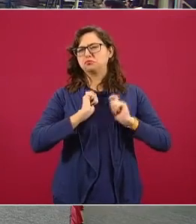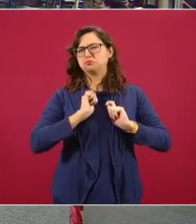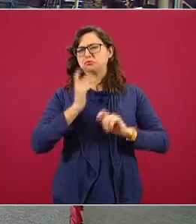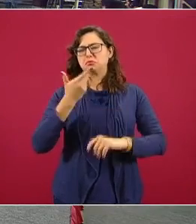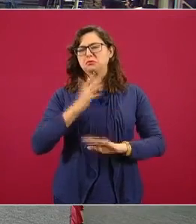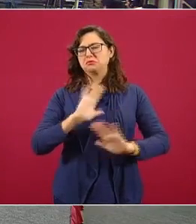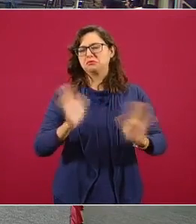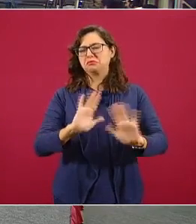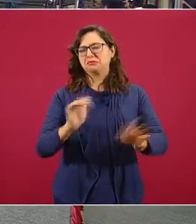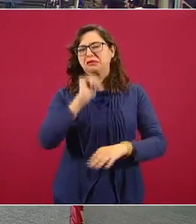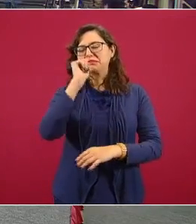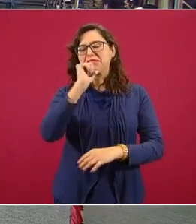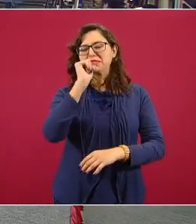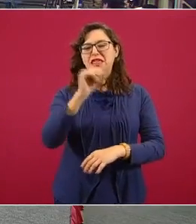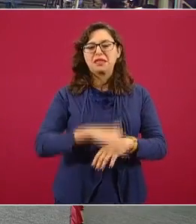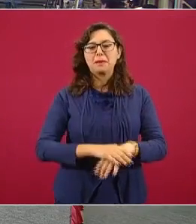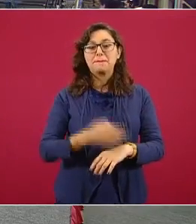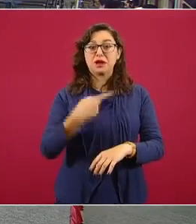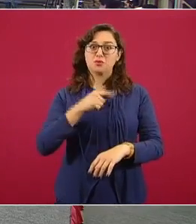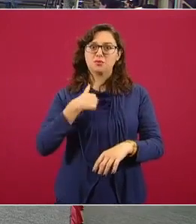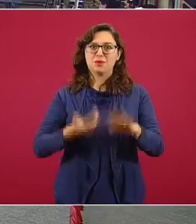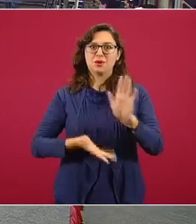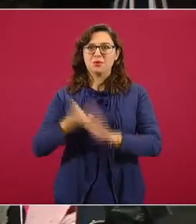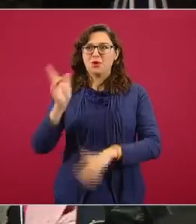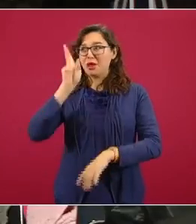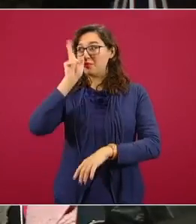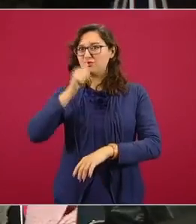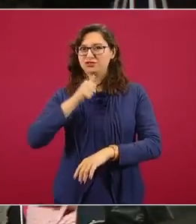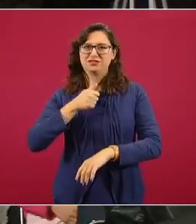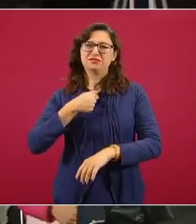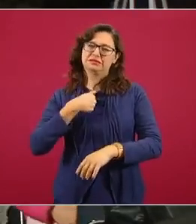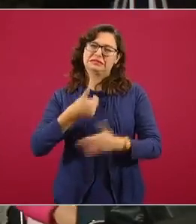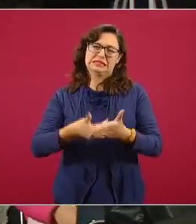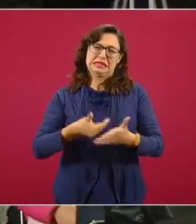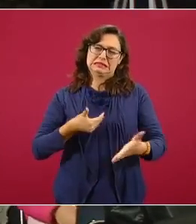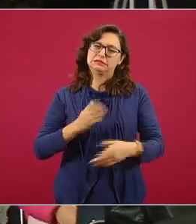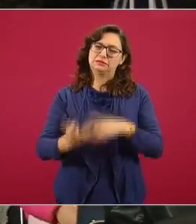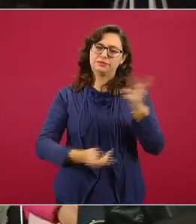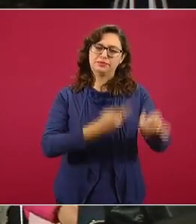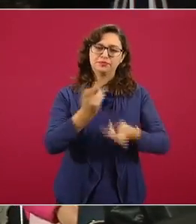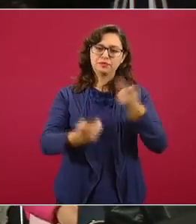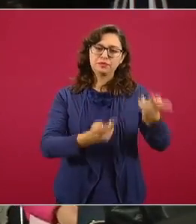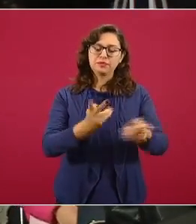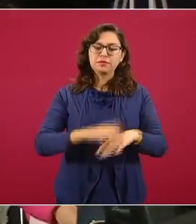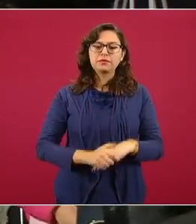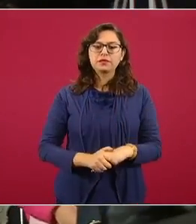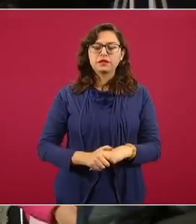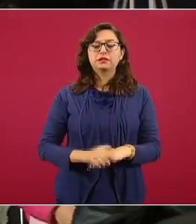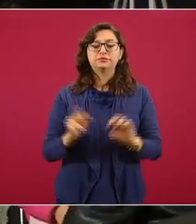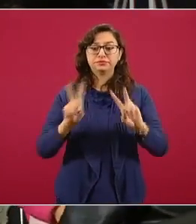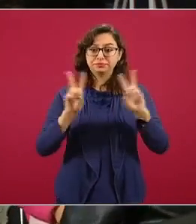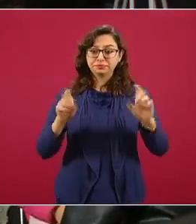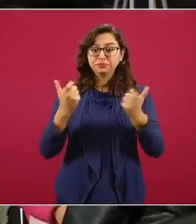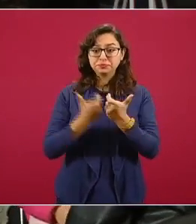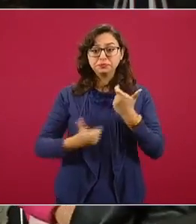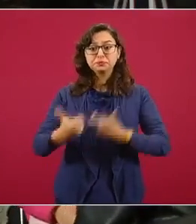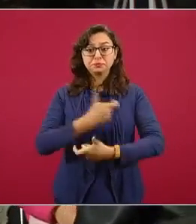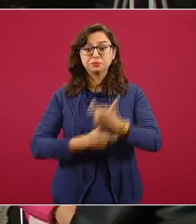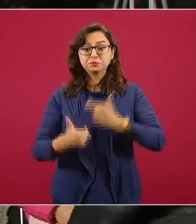Señor presidente, una buena semana en lo económico. Se van acumulando los buenos datos. Al día de hoy